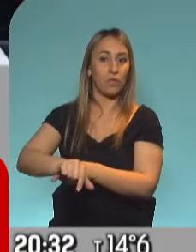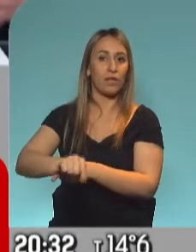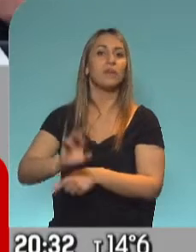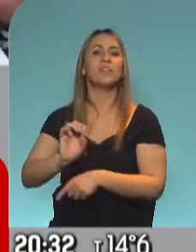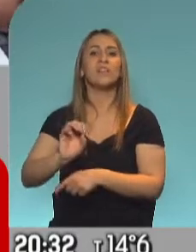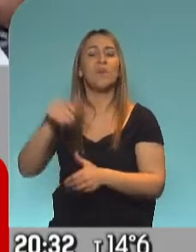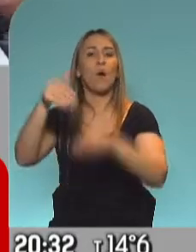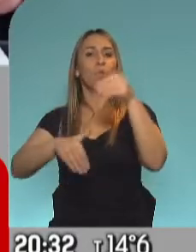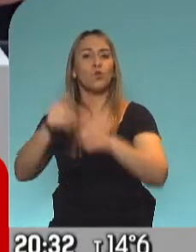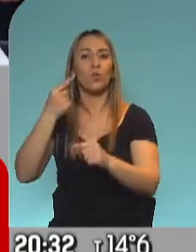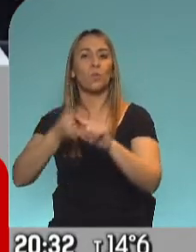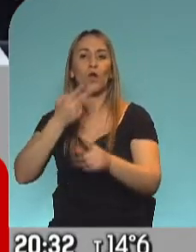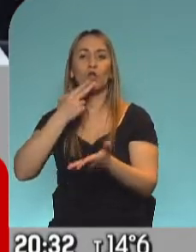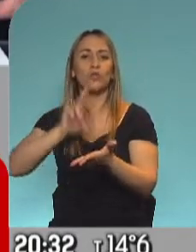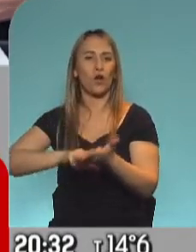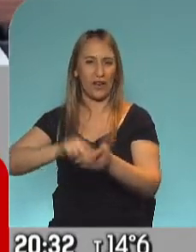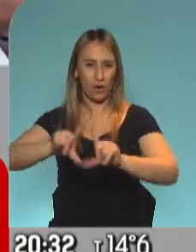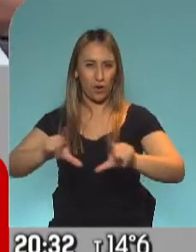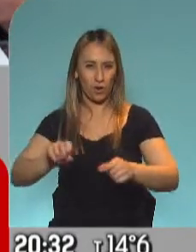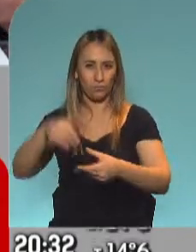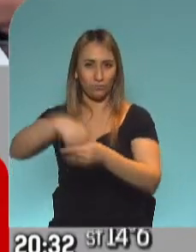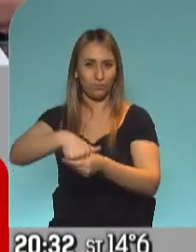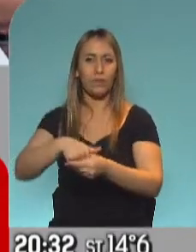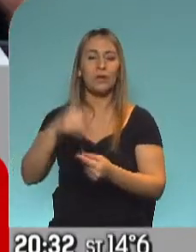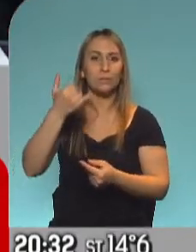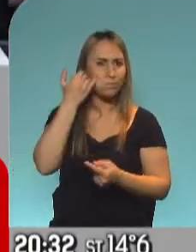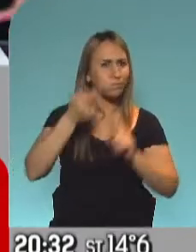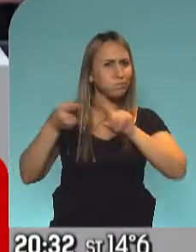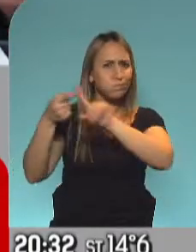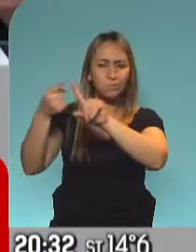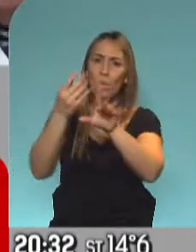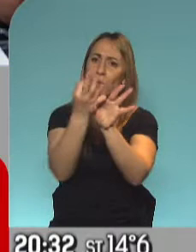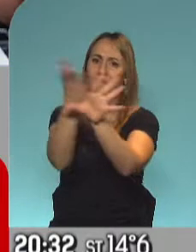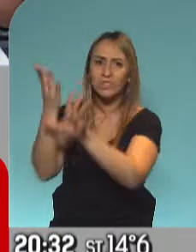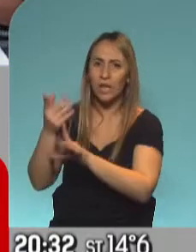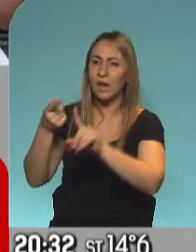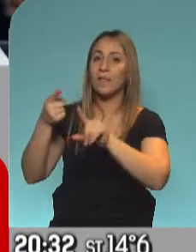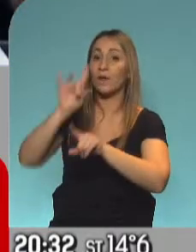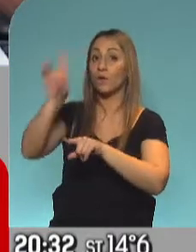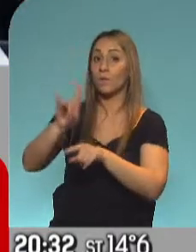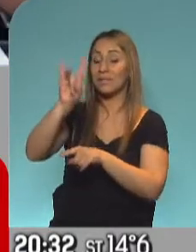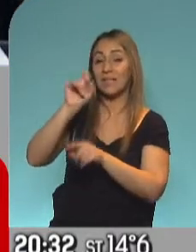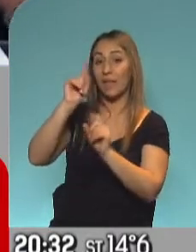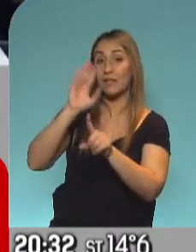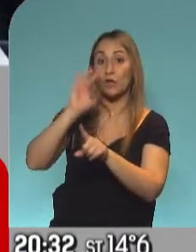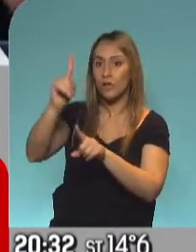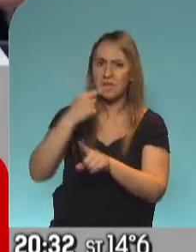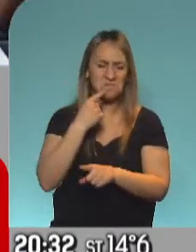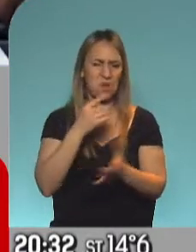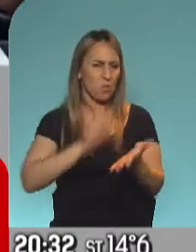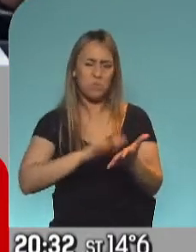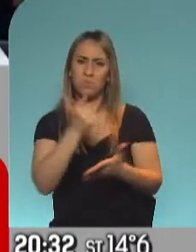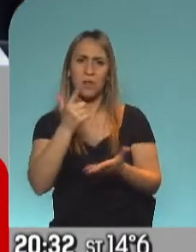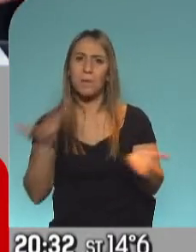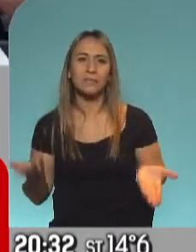voto por correo. Algo que he consultado a distintos especialistas sobre el tema que están en universidades en los Estados Unidos y dice: no hay pruebas de esto.